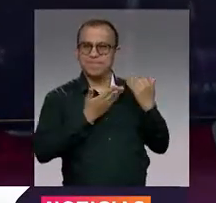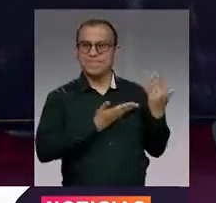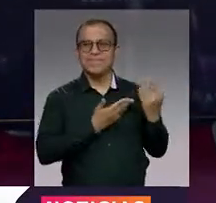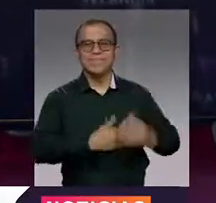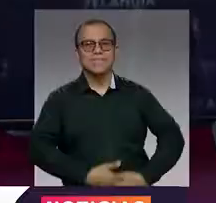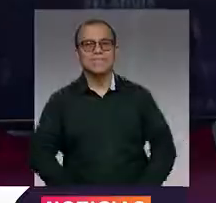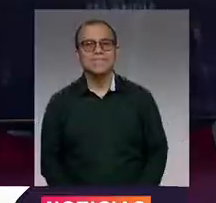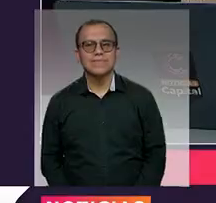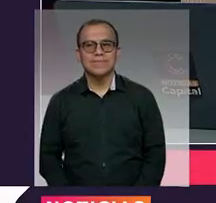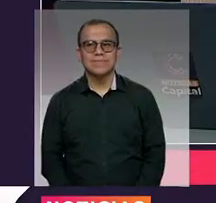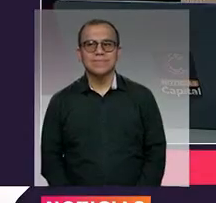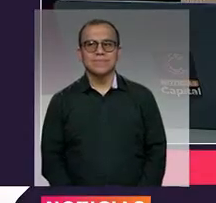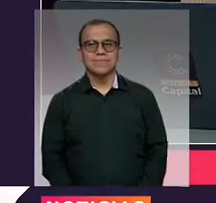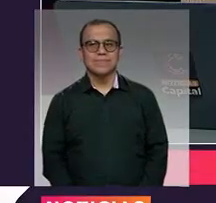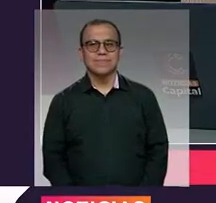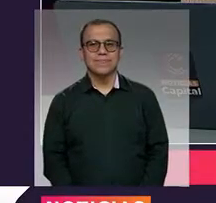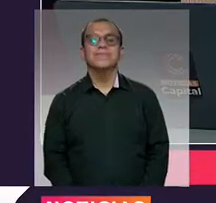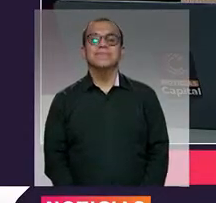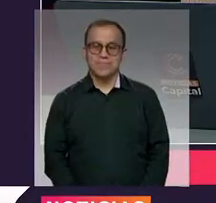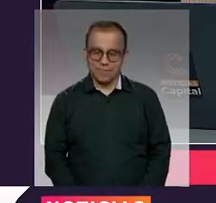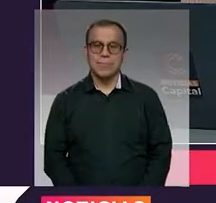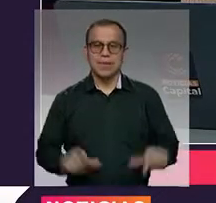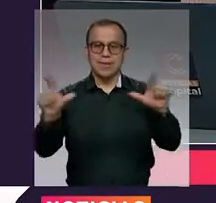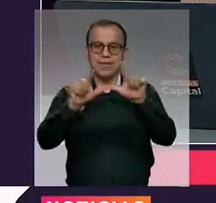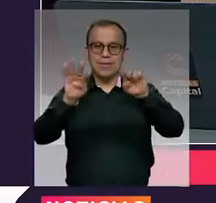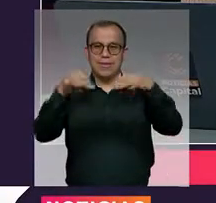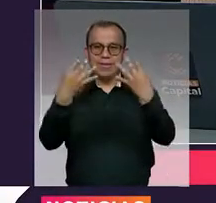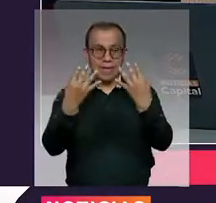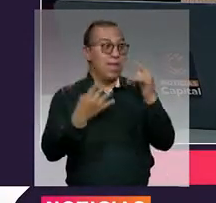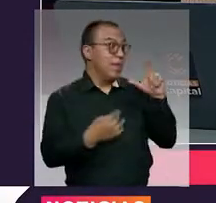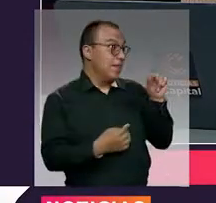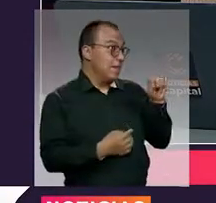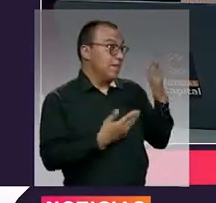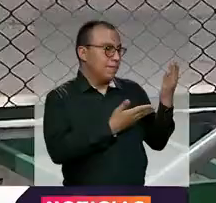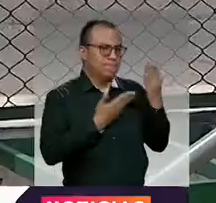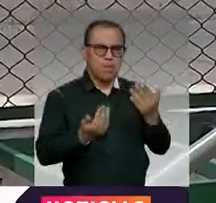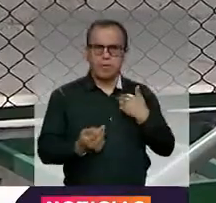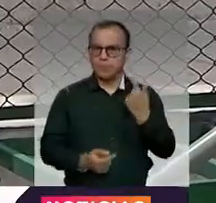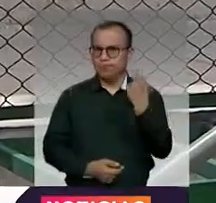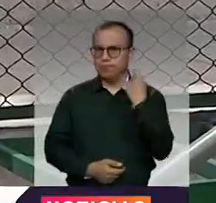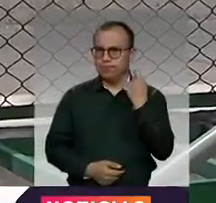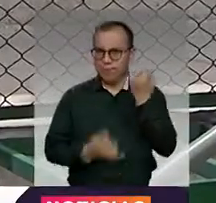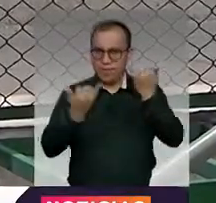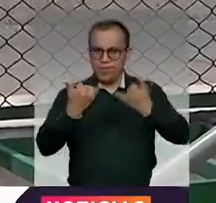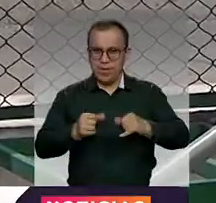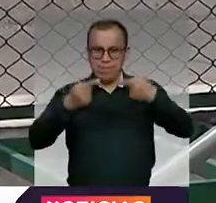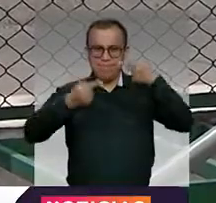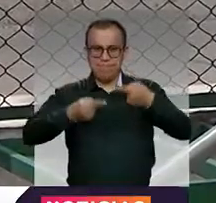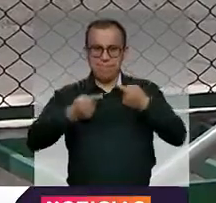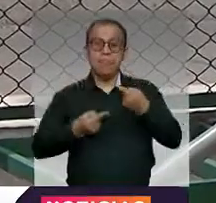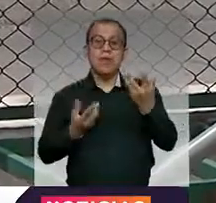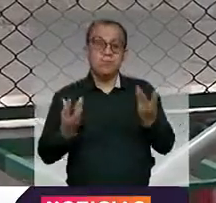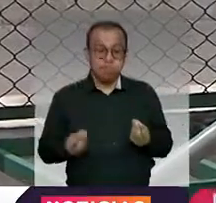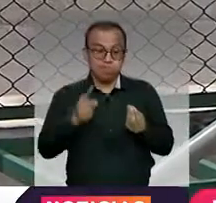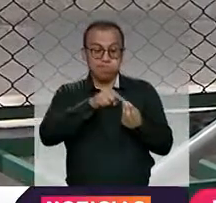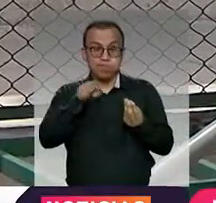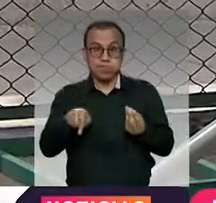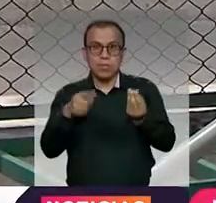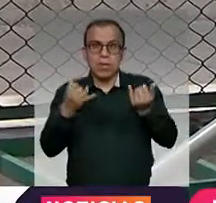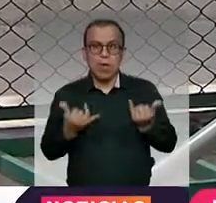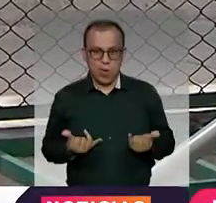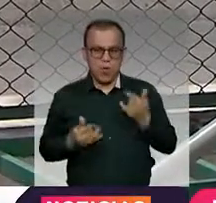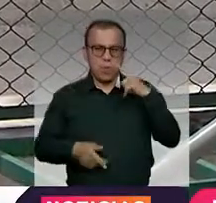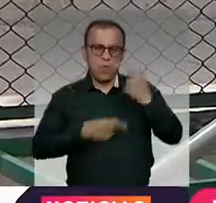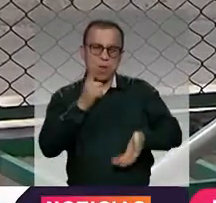adelante. Lina, televidentes, muy buenas tardes. Terminó hace poco el partido entre Nacional de Eléctricos y Alianza Sur